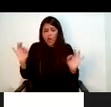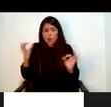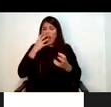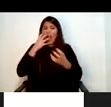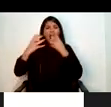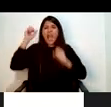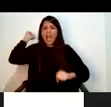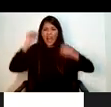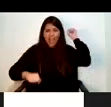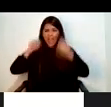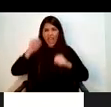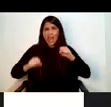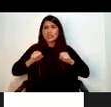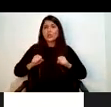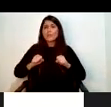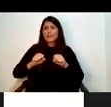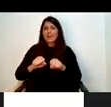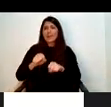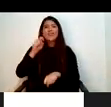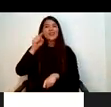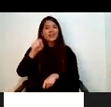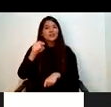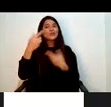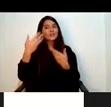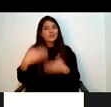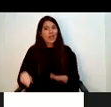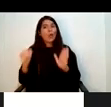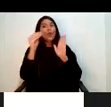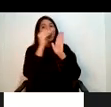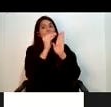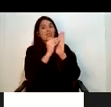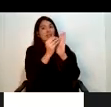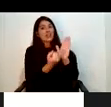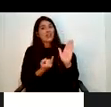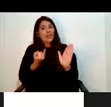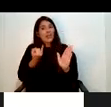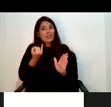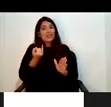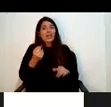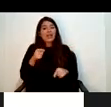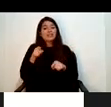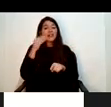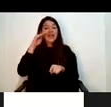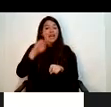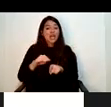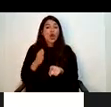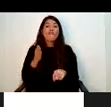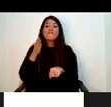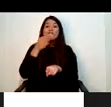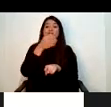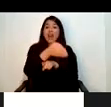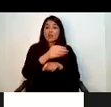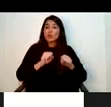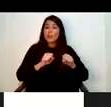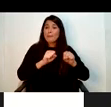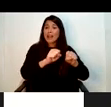supermercado. Ese ya es un antecedente. O sea, tenemos de que cuando va al supermercado, pero con el papá,